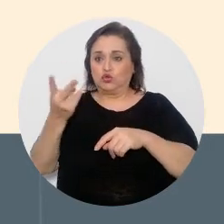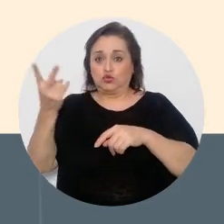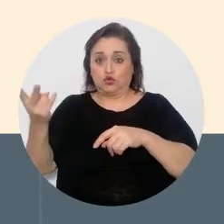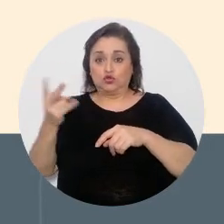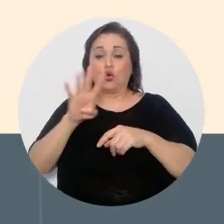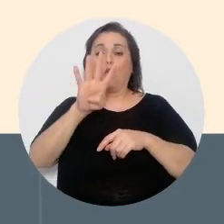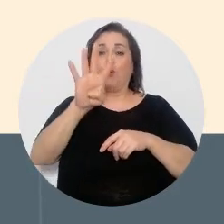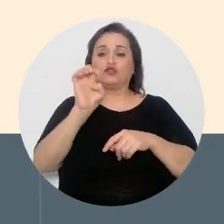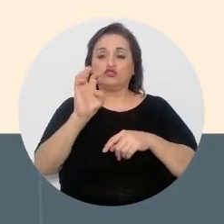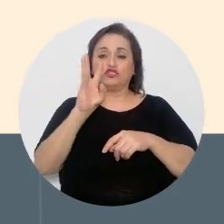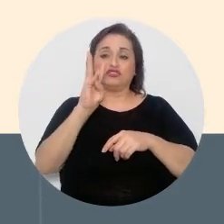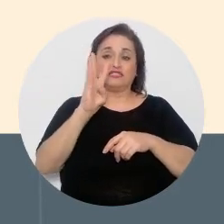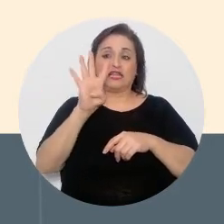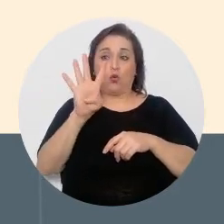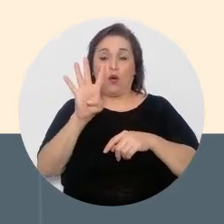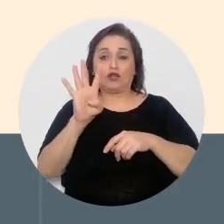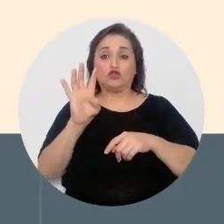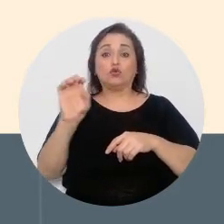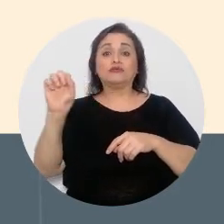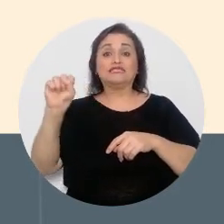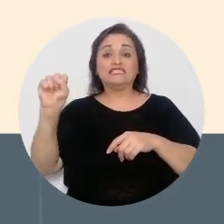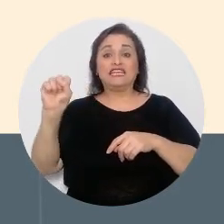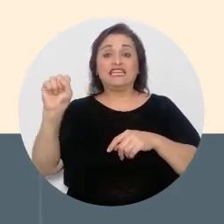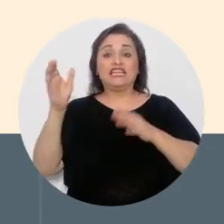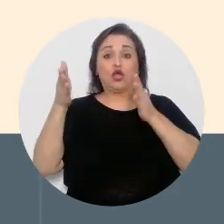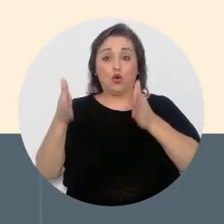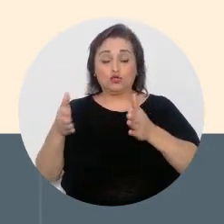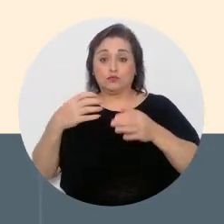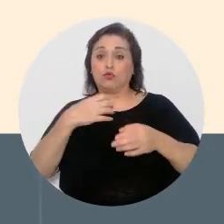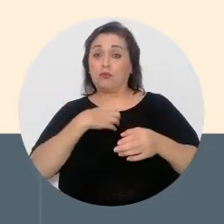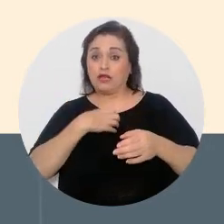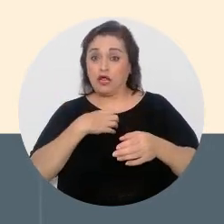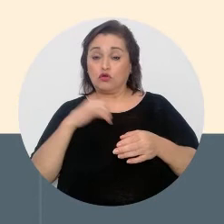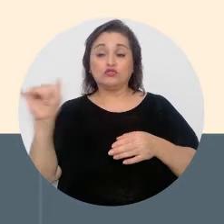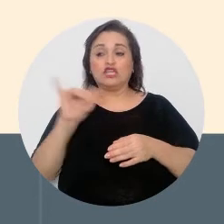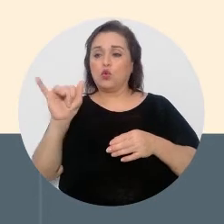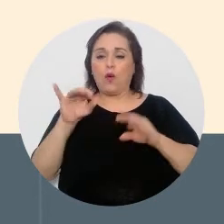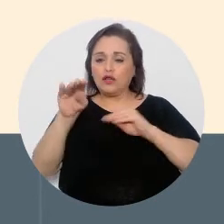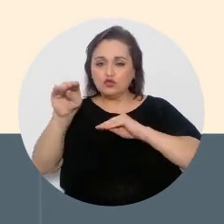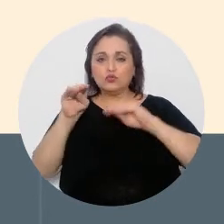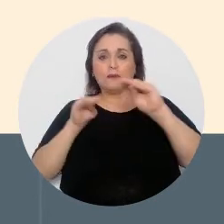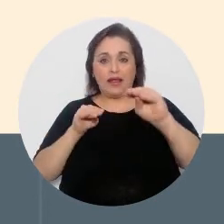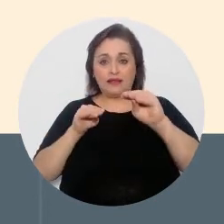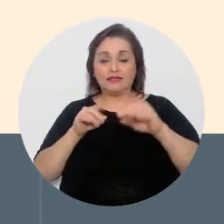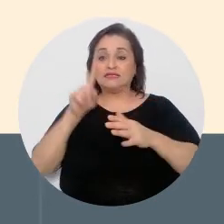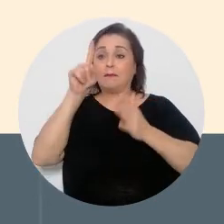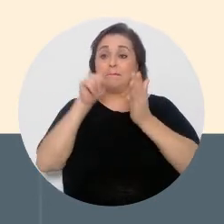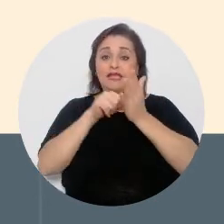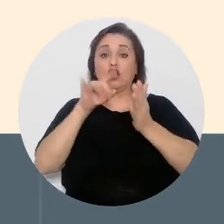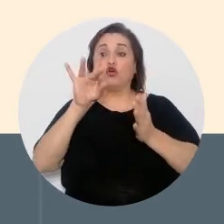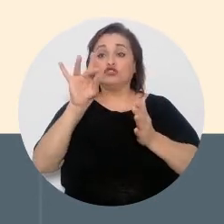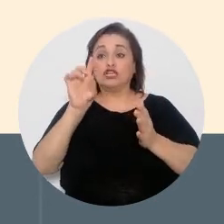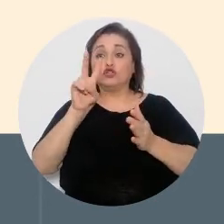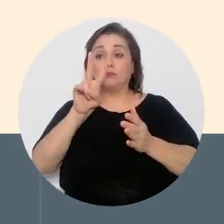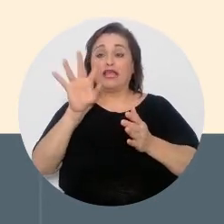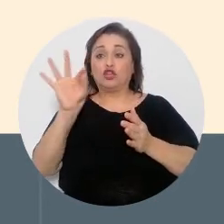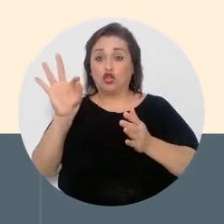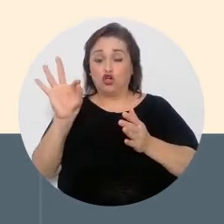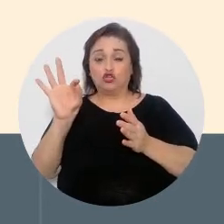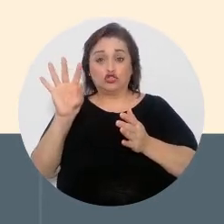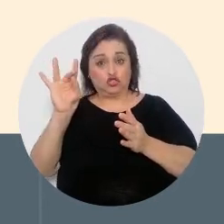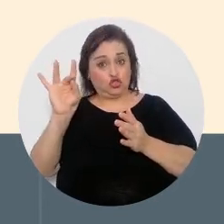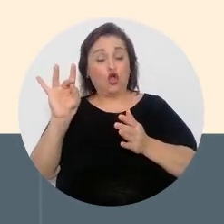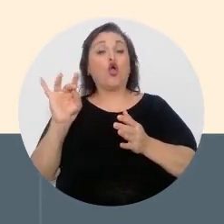las alcaldías, 464 síndicos propietarios e igual número de suplentes,